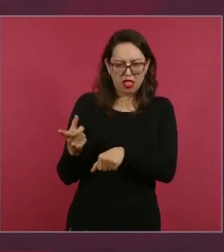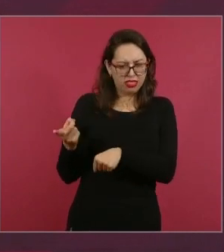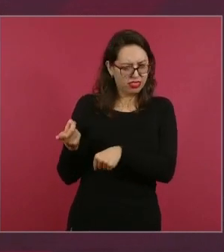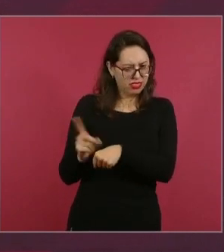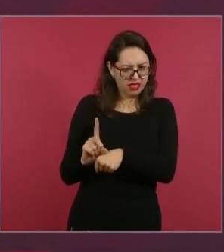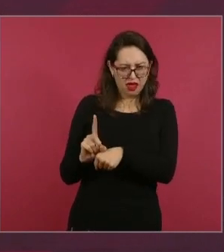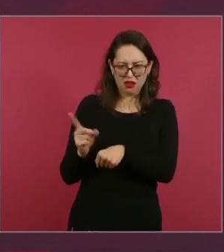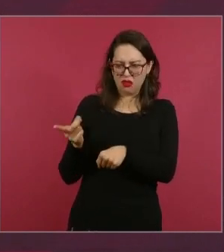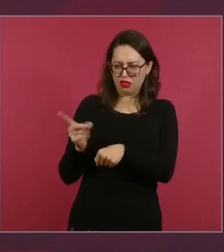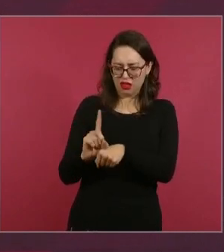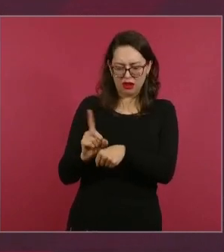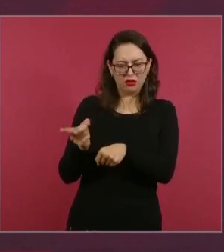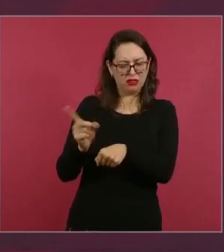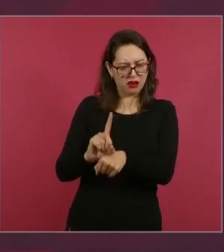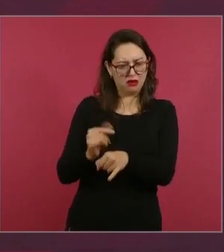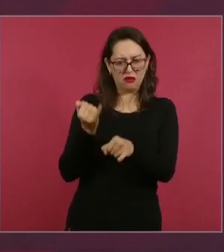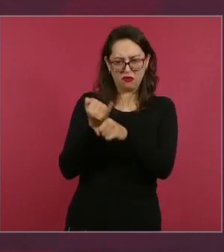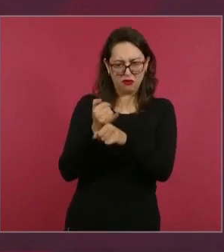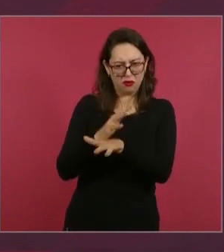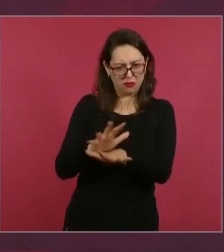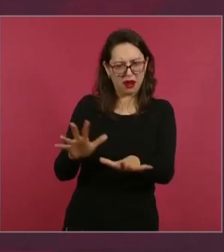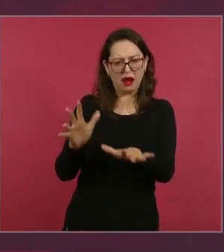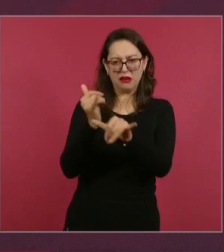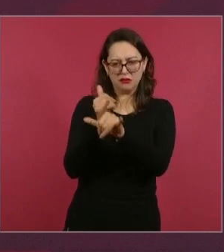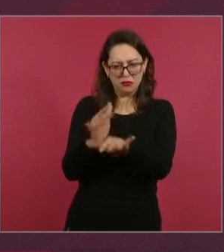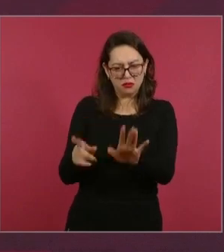eh se está informando